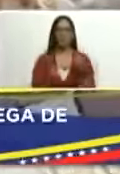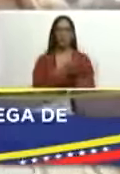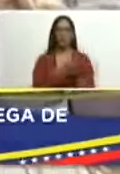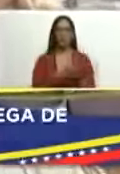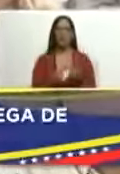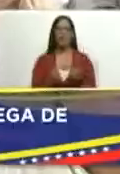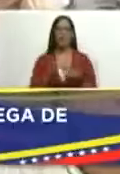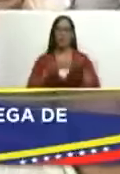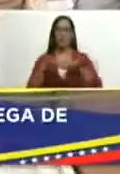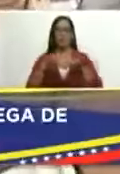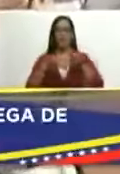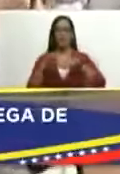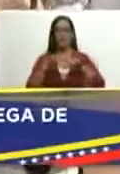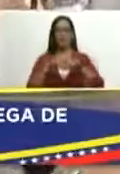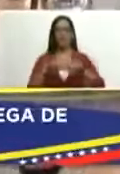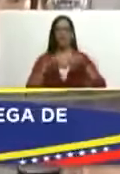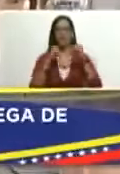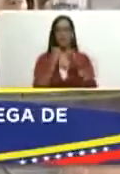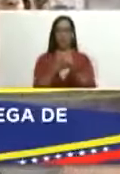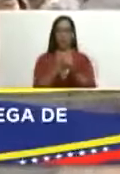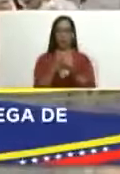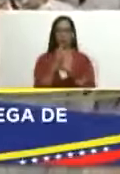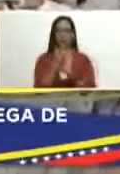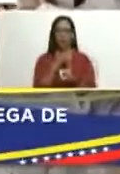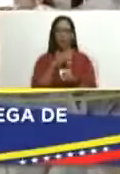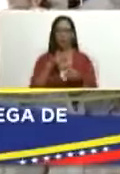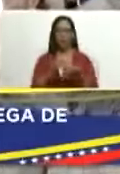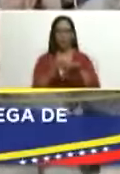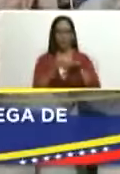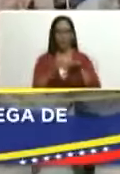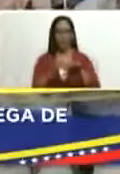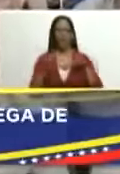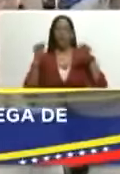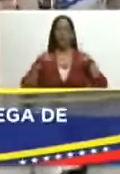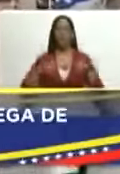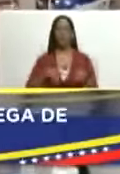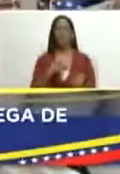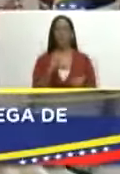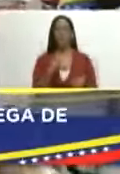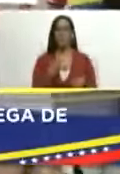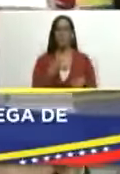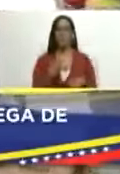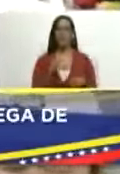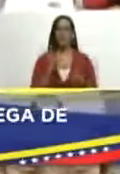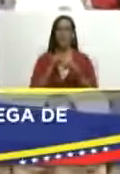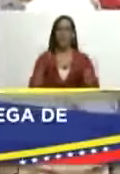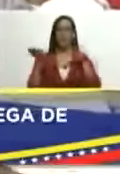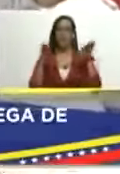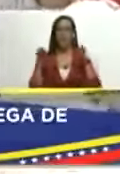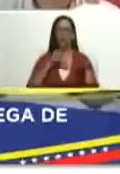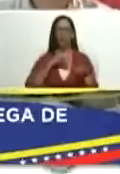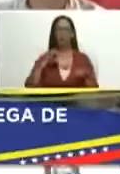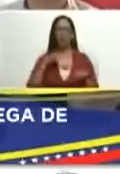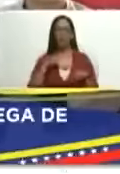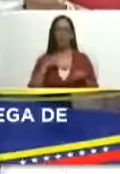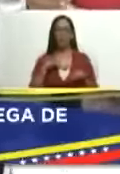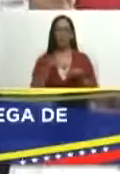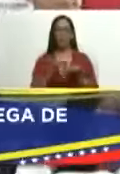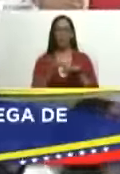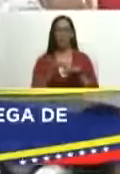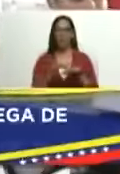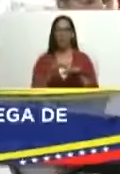poder reconstruir las obras bonitas de nuestro municipio. Hoy podemos decir que el turismo en nuestro